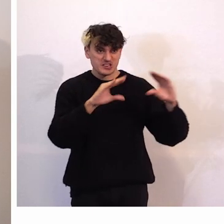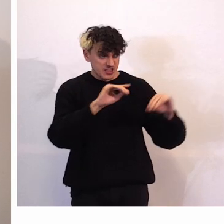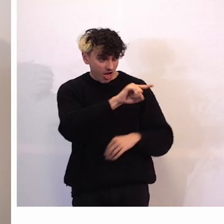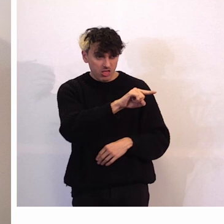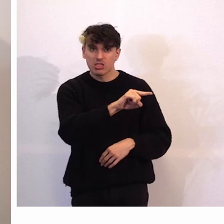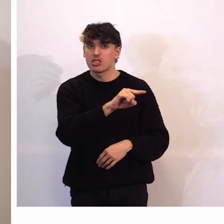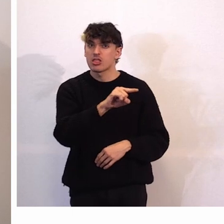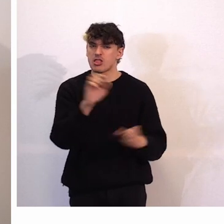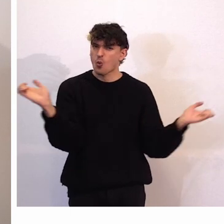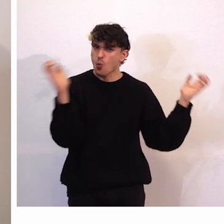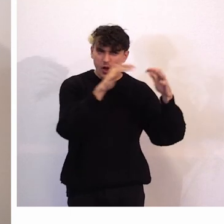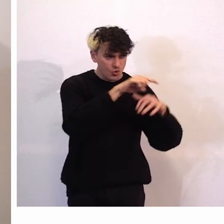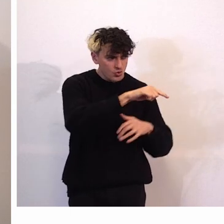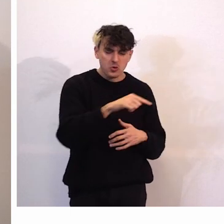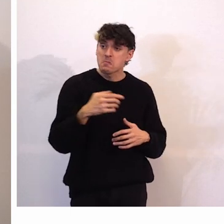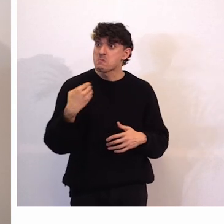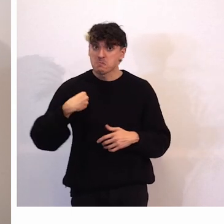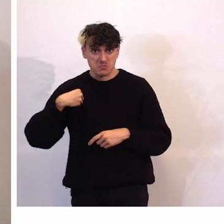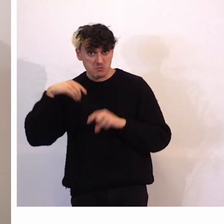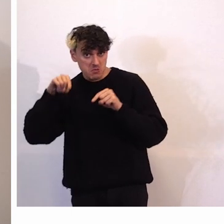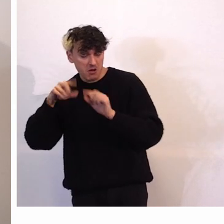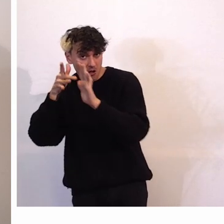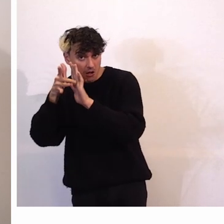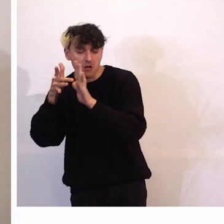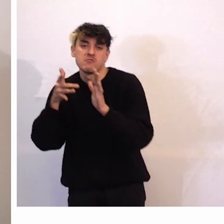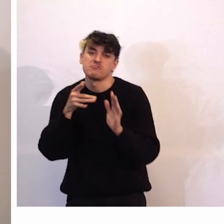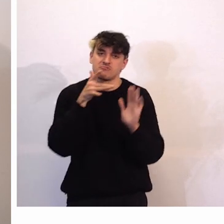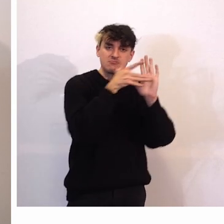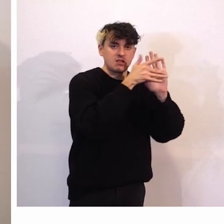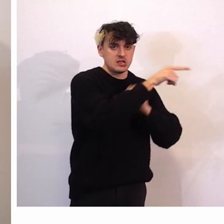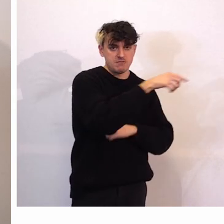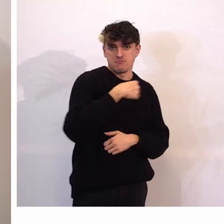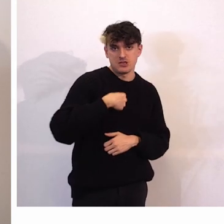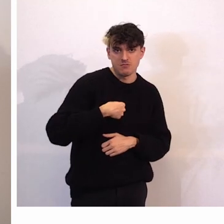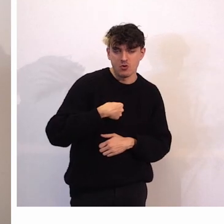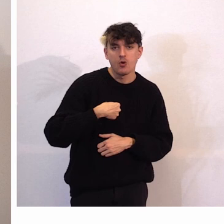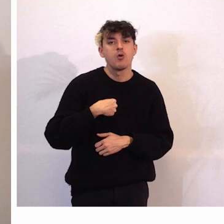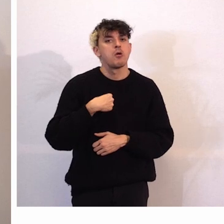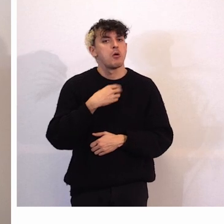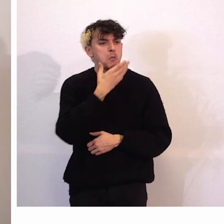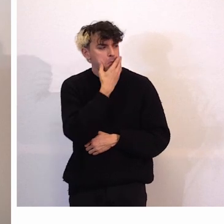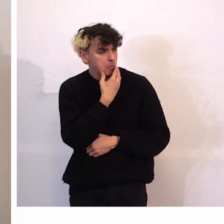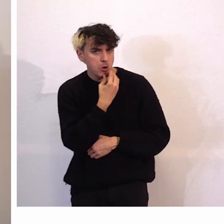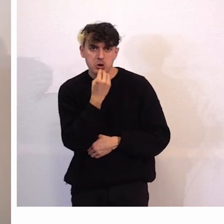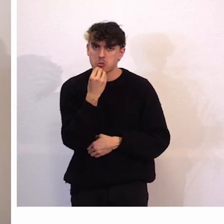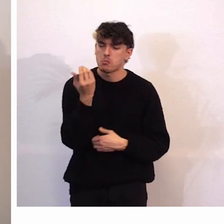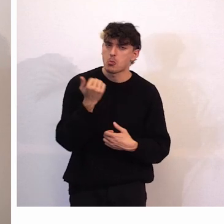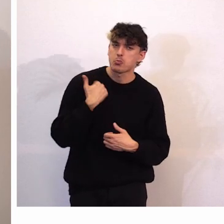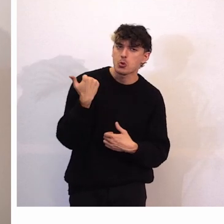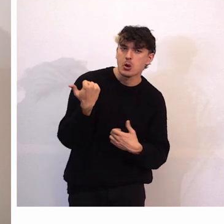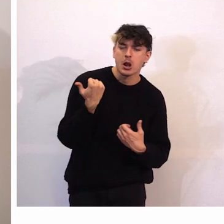lo que os he contado. Tuvimos la bonita oportunidad de compartir experiencias,